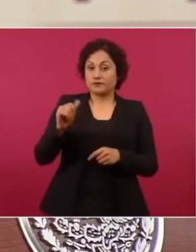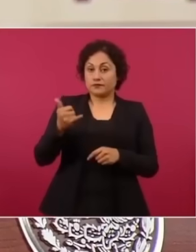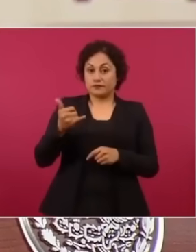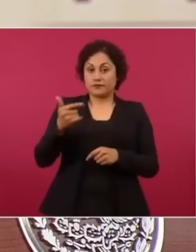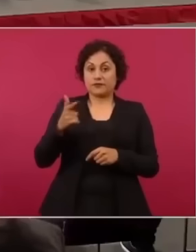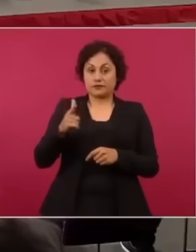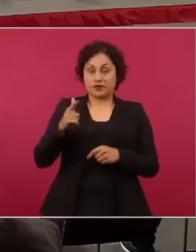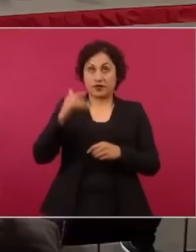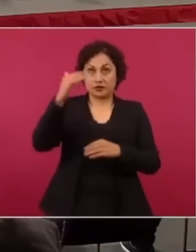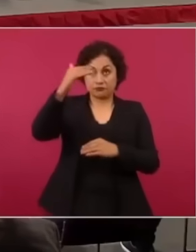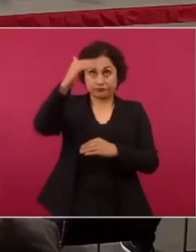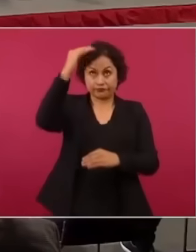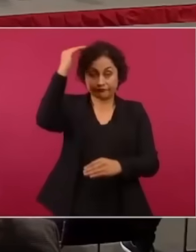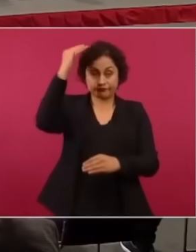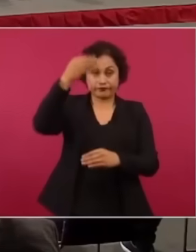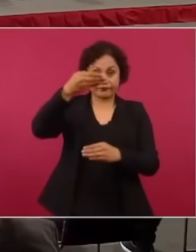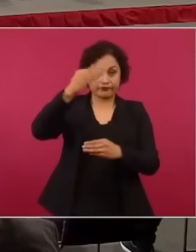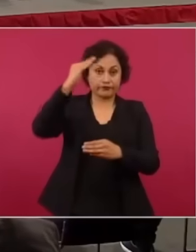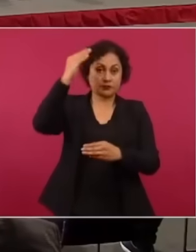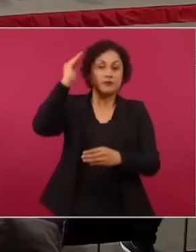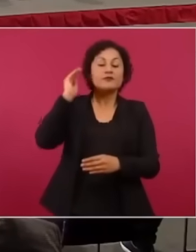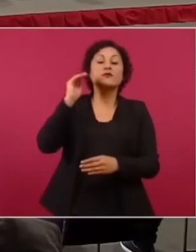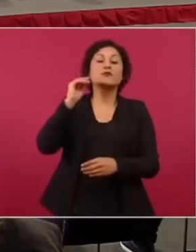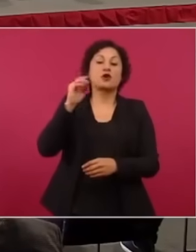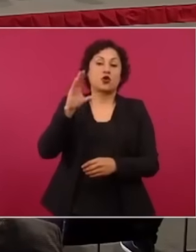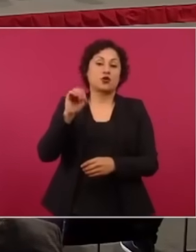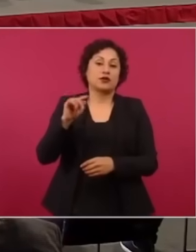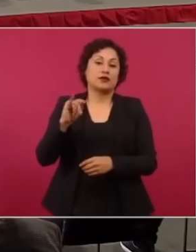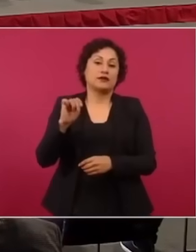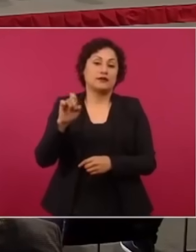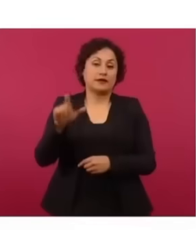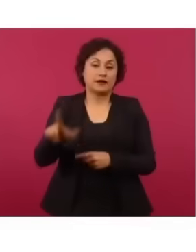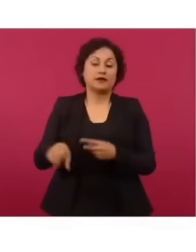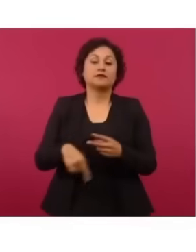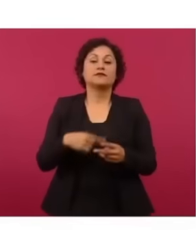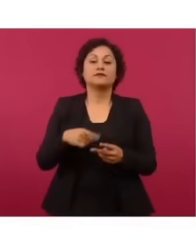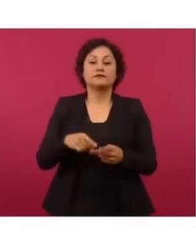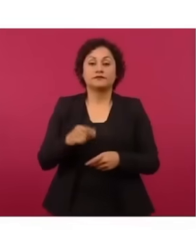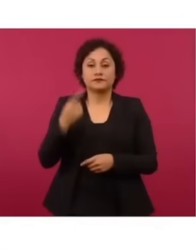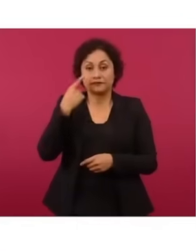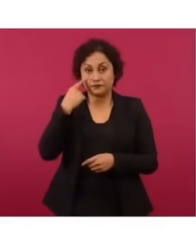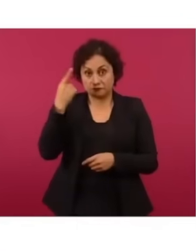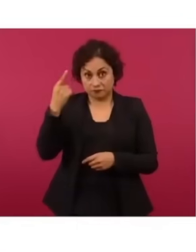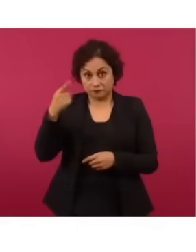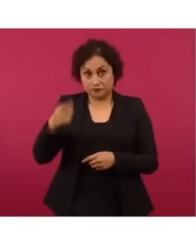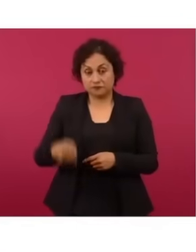convertible continental, una embarcación Scout de